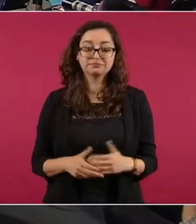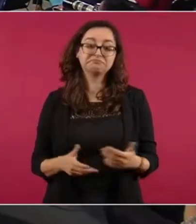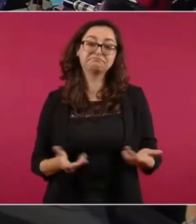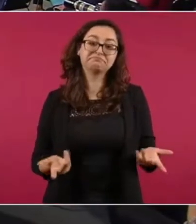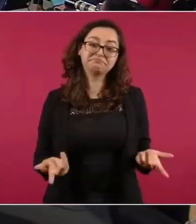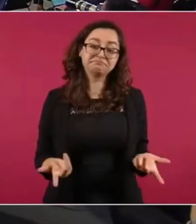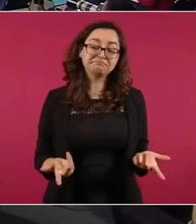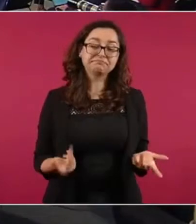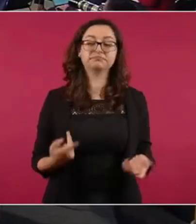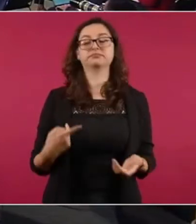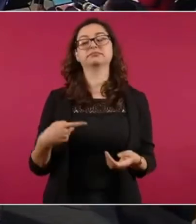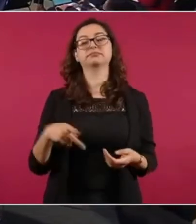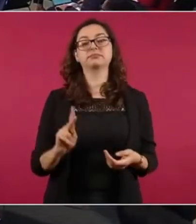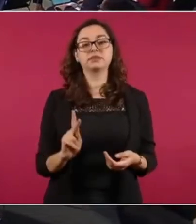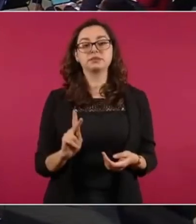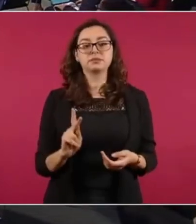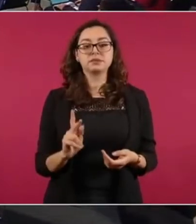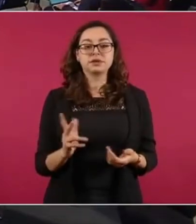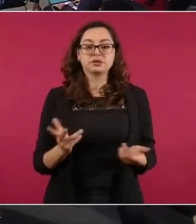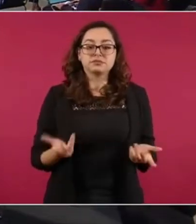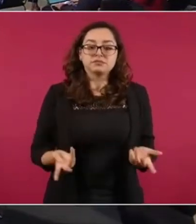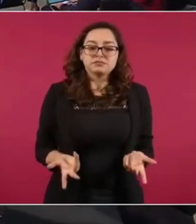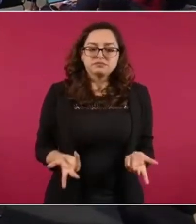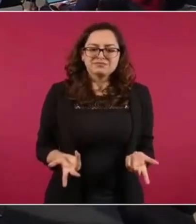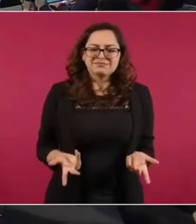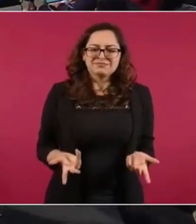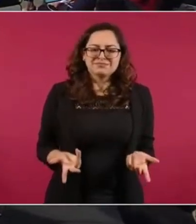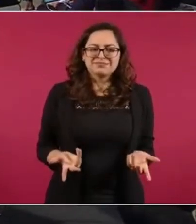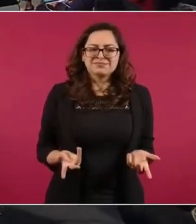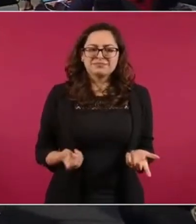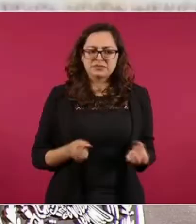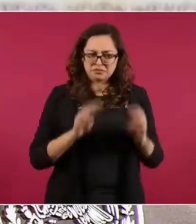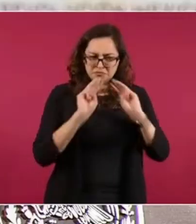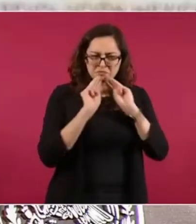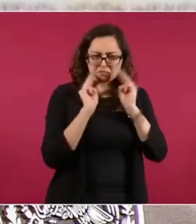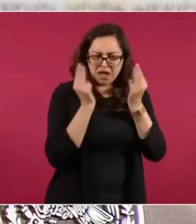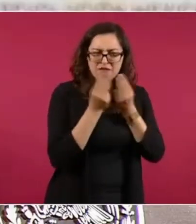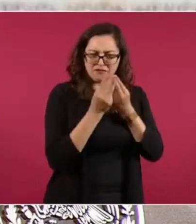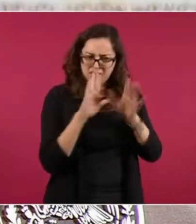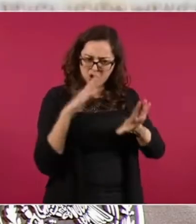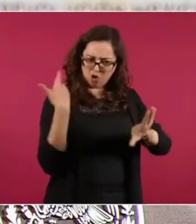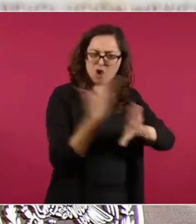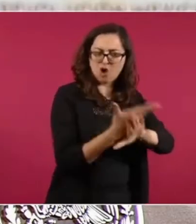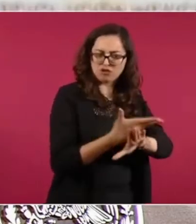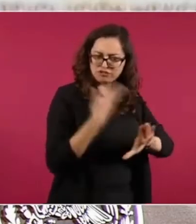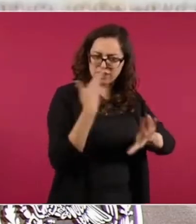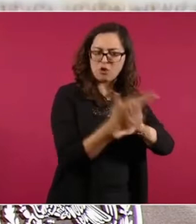eso, a que se esté espiando a opositores, pues